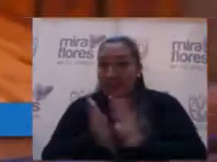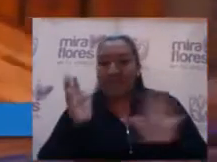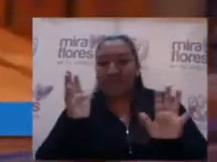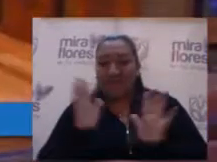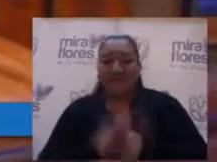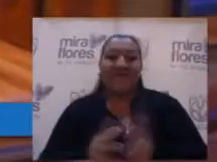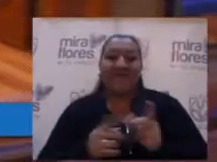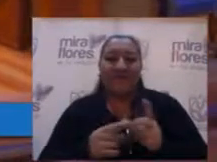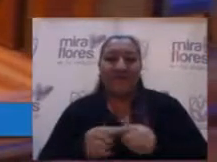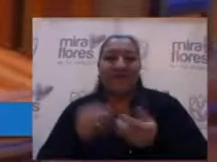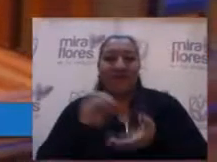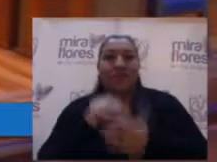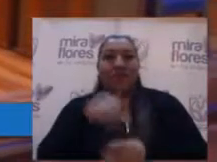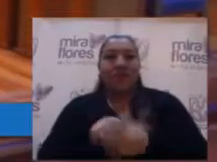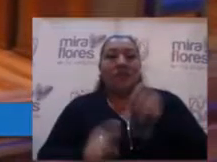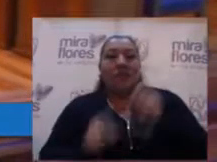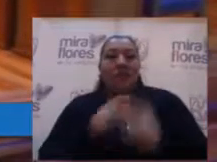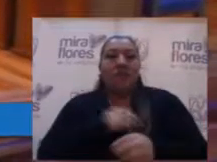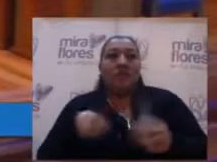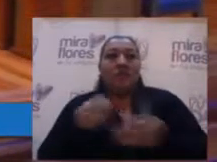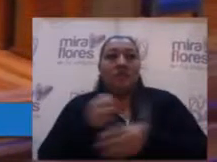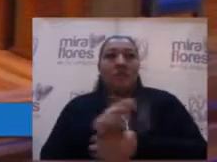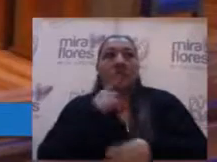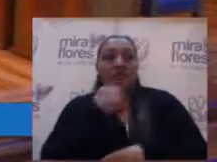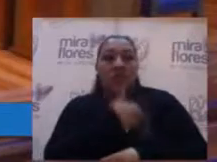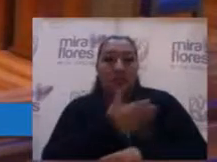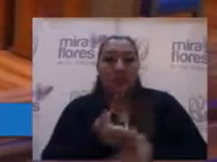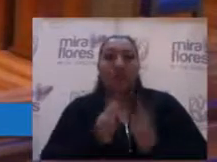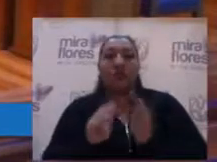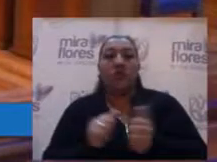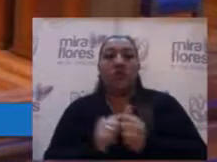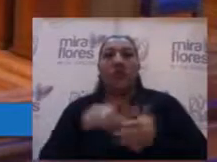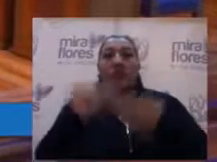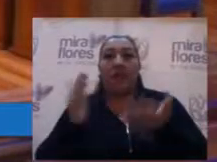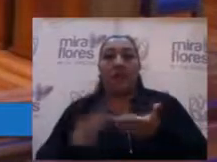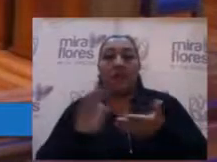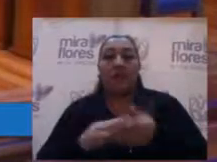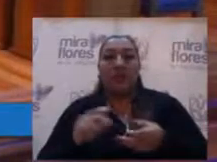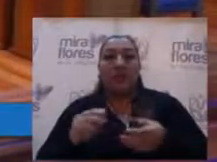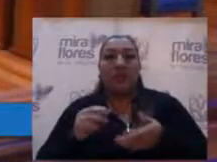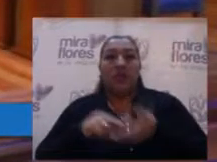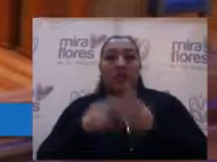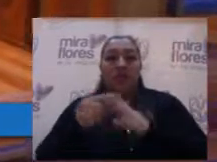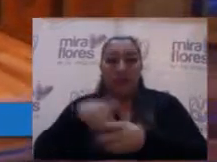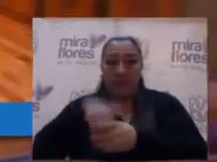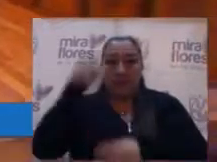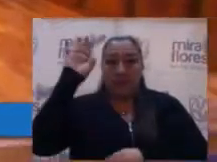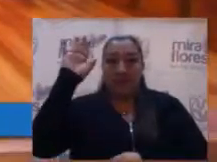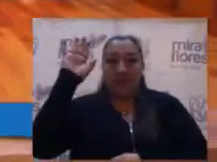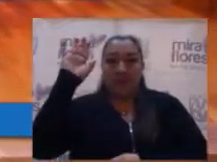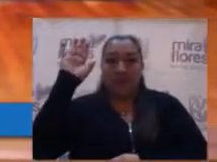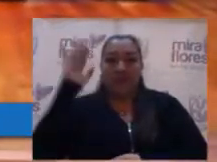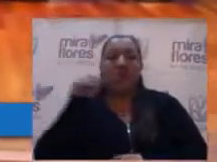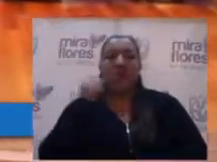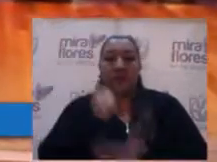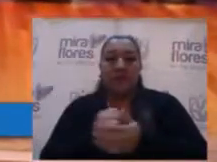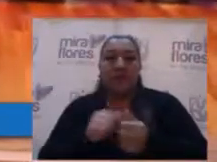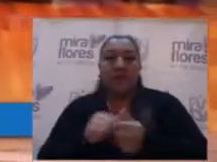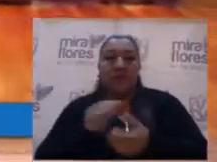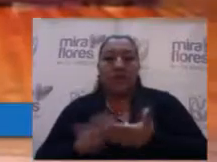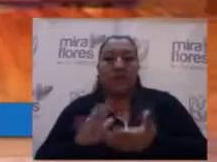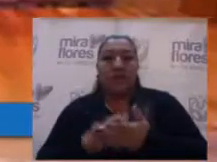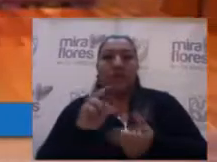debatir. Entonces procederemos a votar. Aquellos miembros del consejo que estén a favor de otorgar la licencia, si lo han de expresarlo en señal de conformidad. Se aprueba la licencia